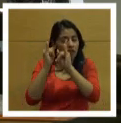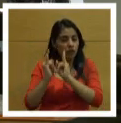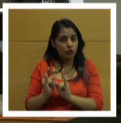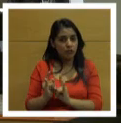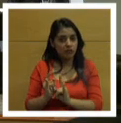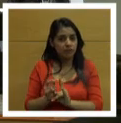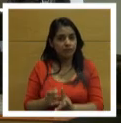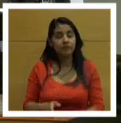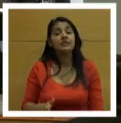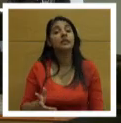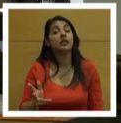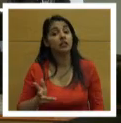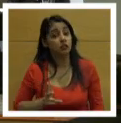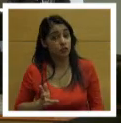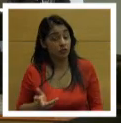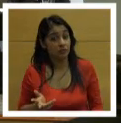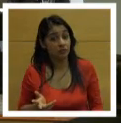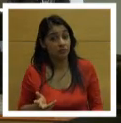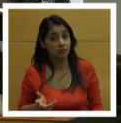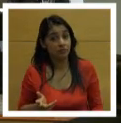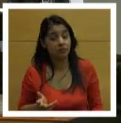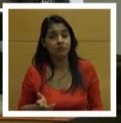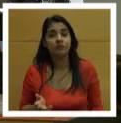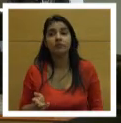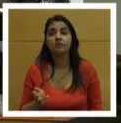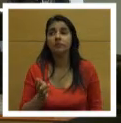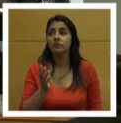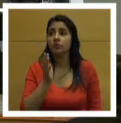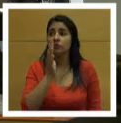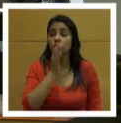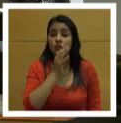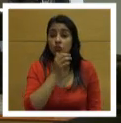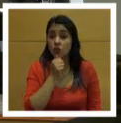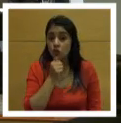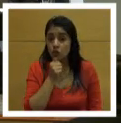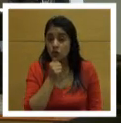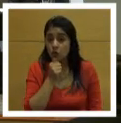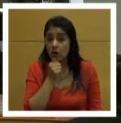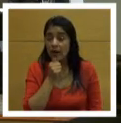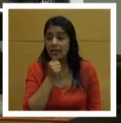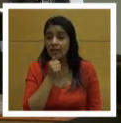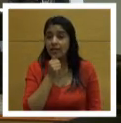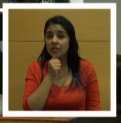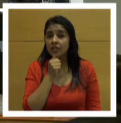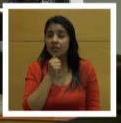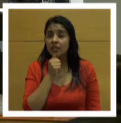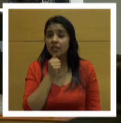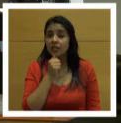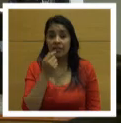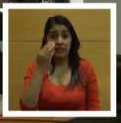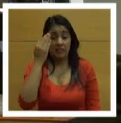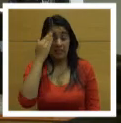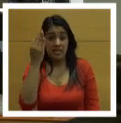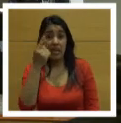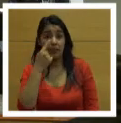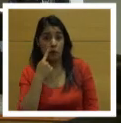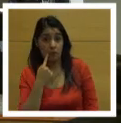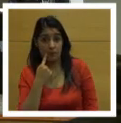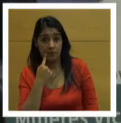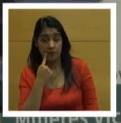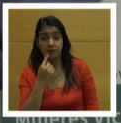Señores, no hay día del hombre, hay día de la mujer. Y no hay día del hombre porque